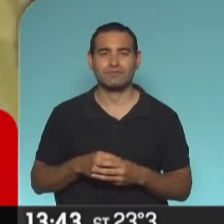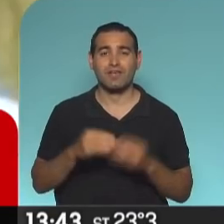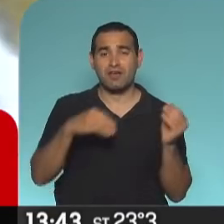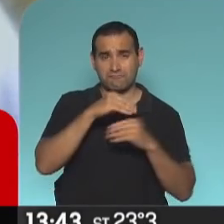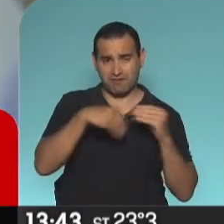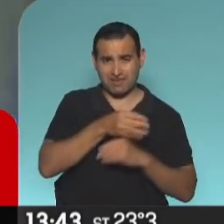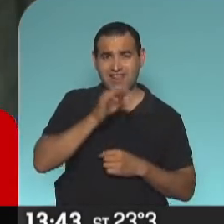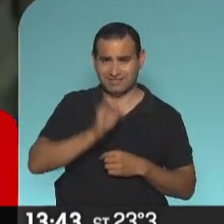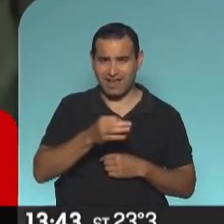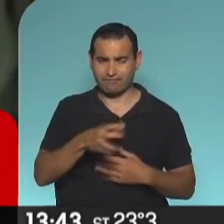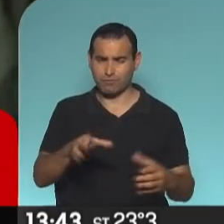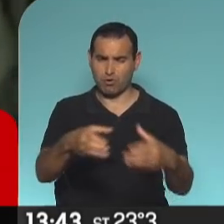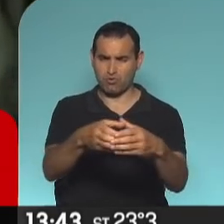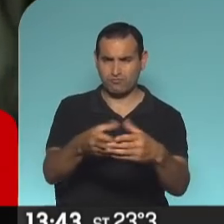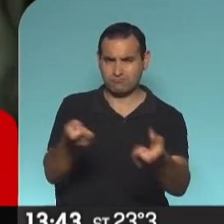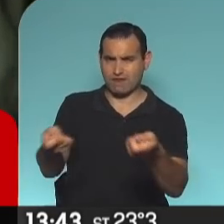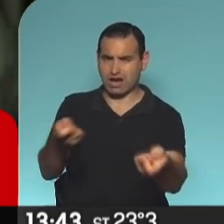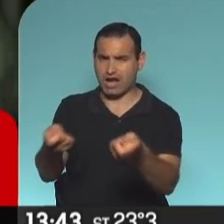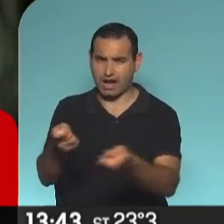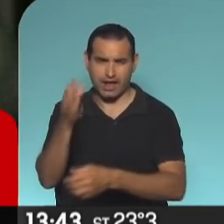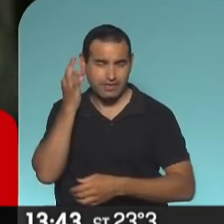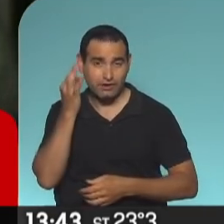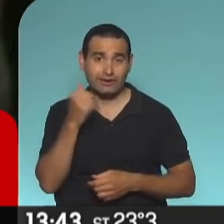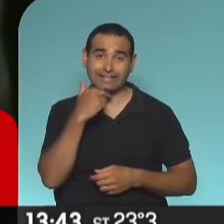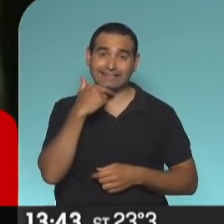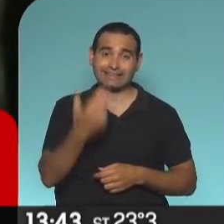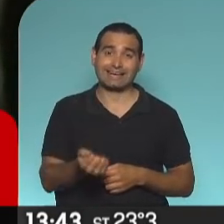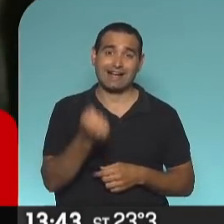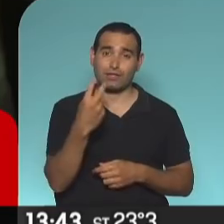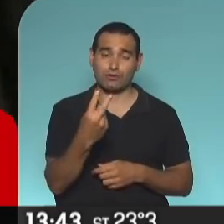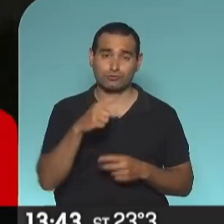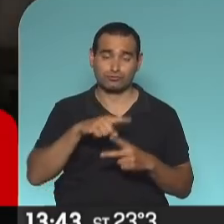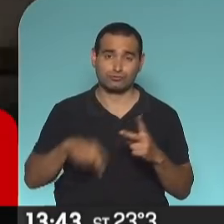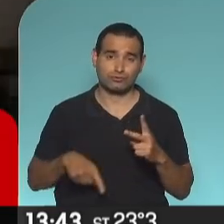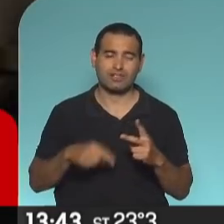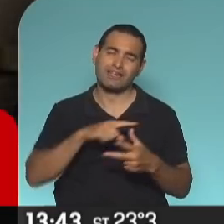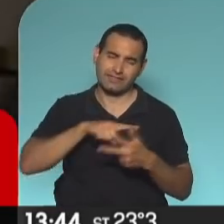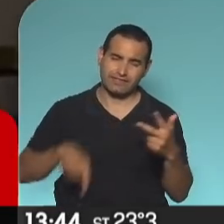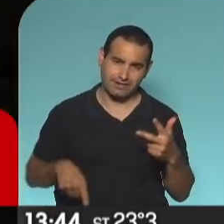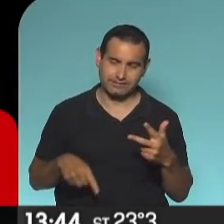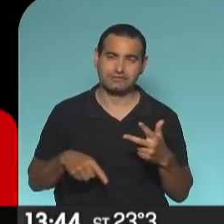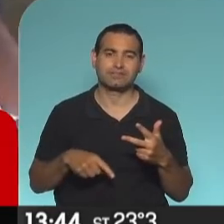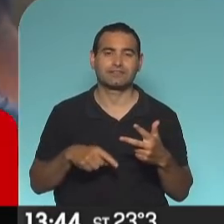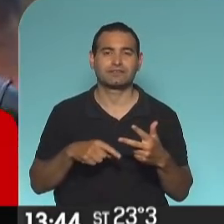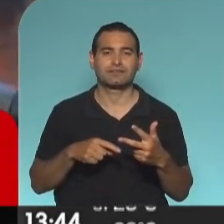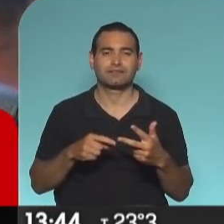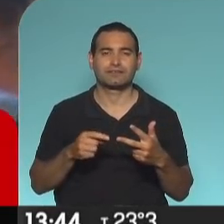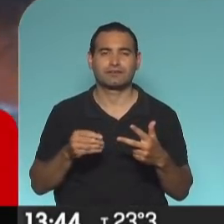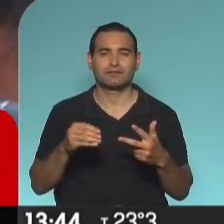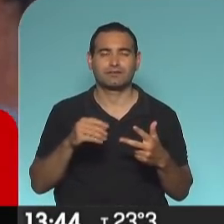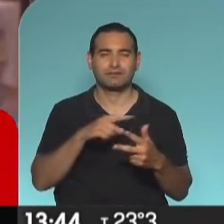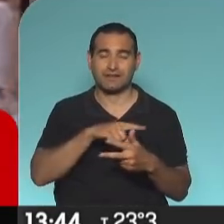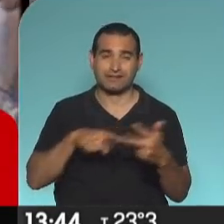lo sabía, las dos hijas y Cana, digamos las 3 hijas más